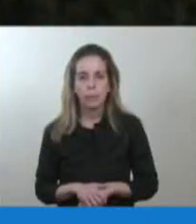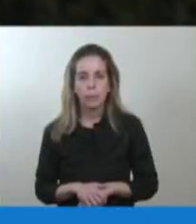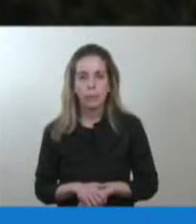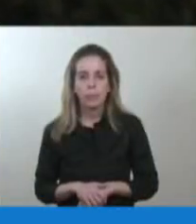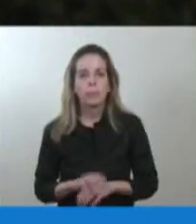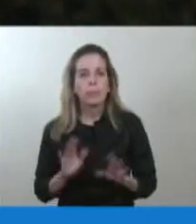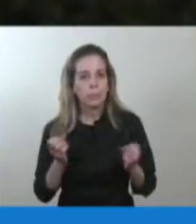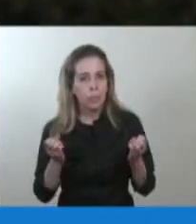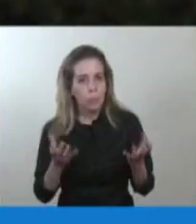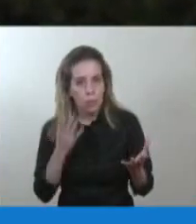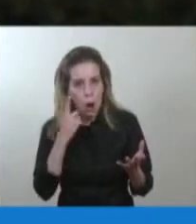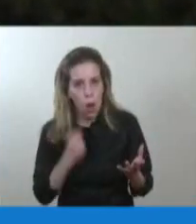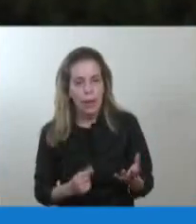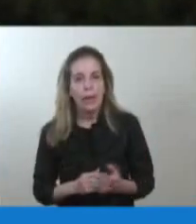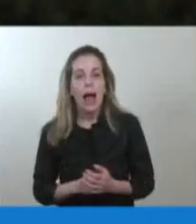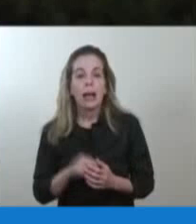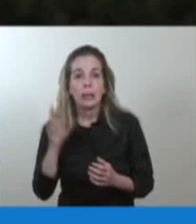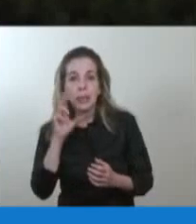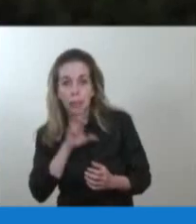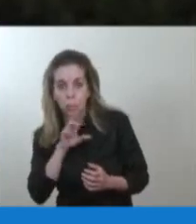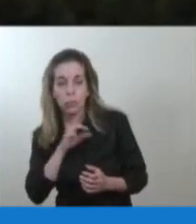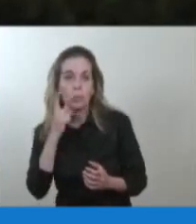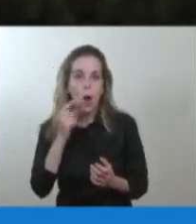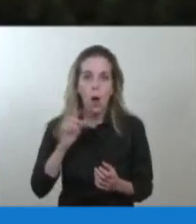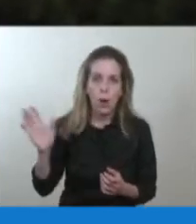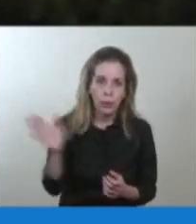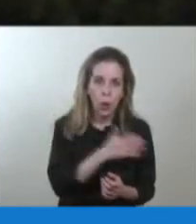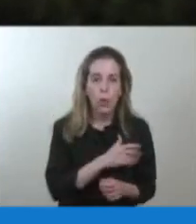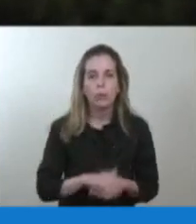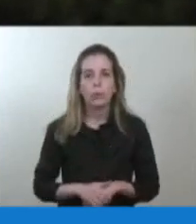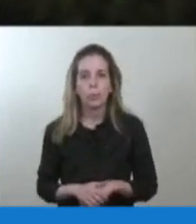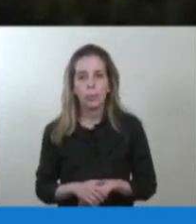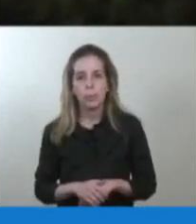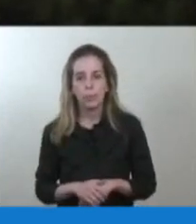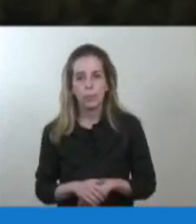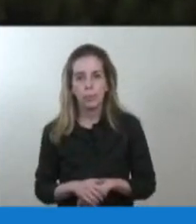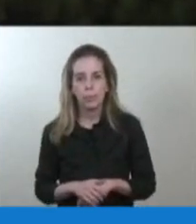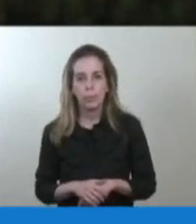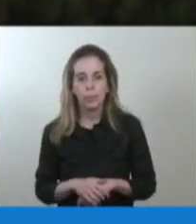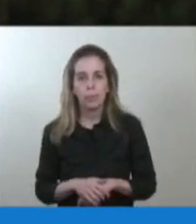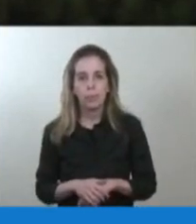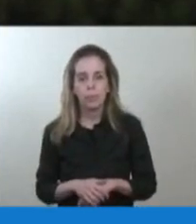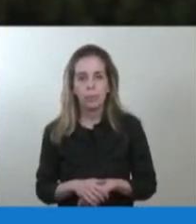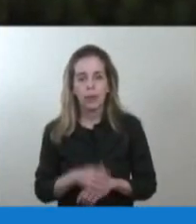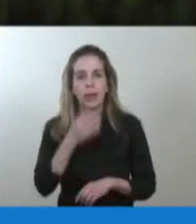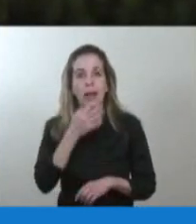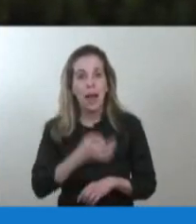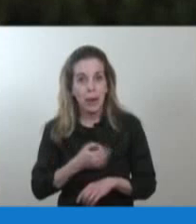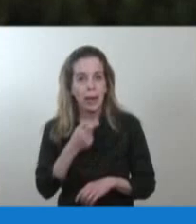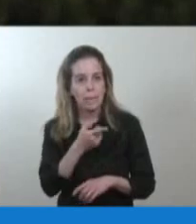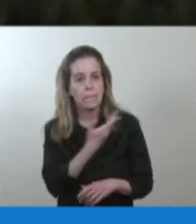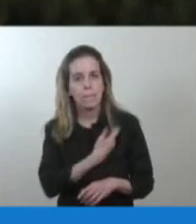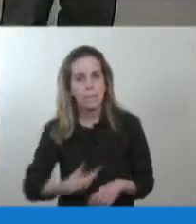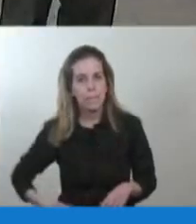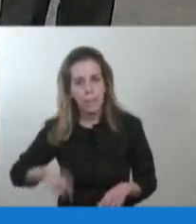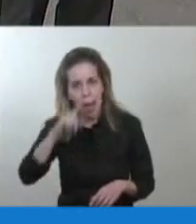bueno buenos días a todos ya todas la verdad alberto que este